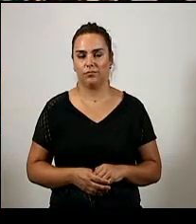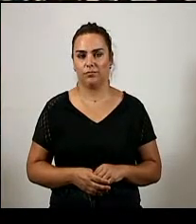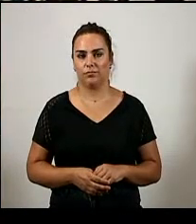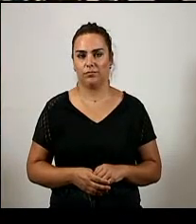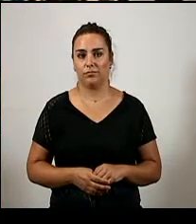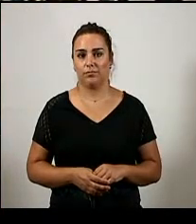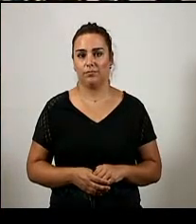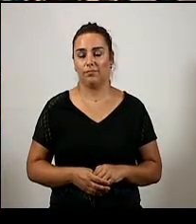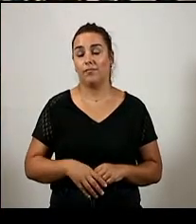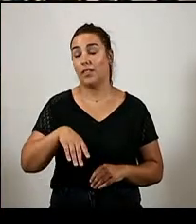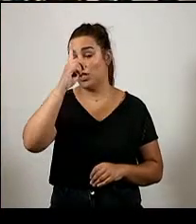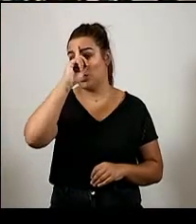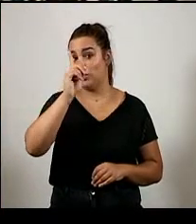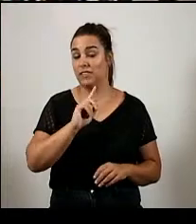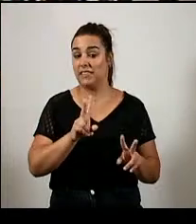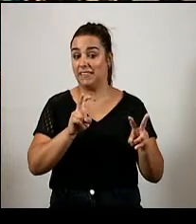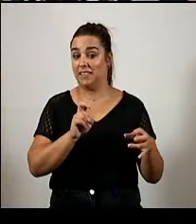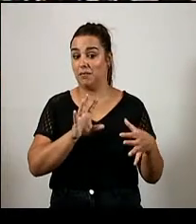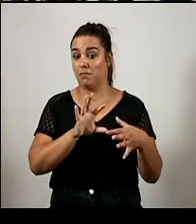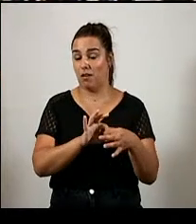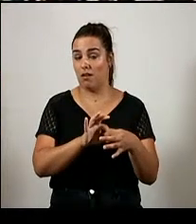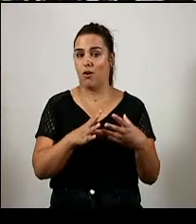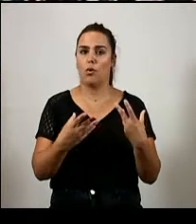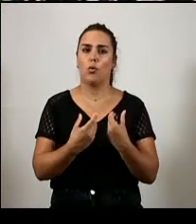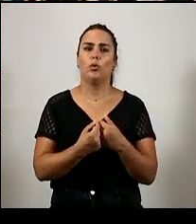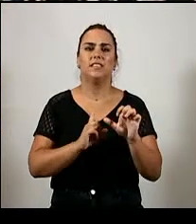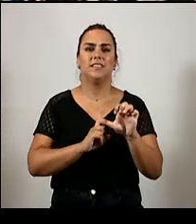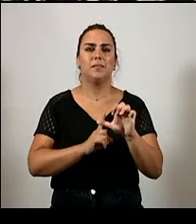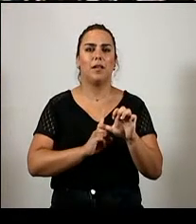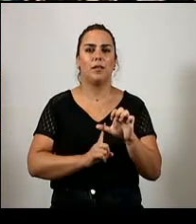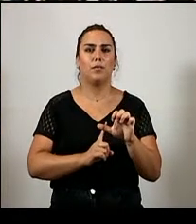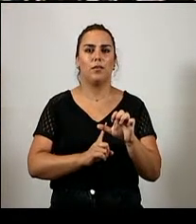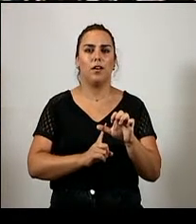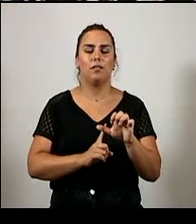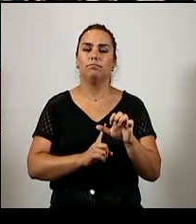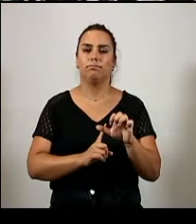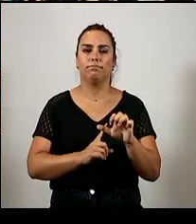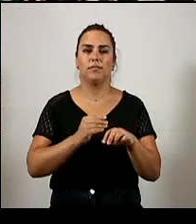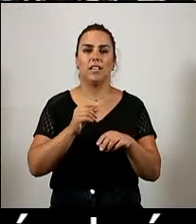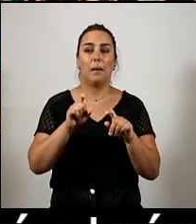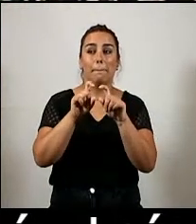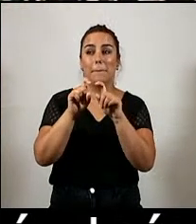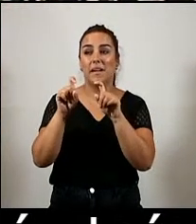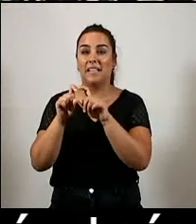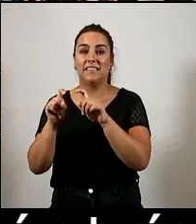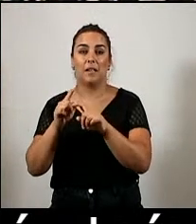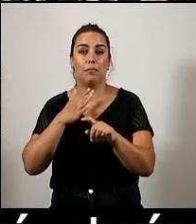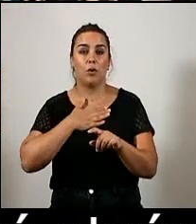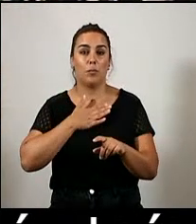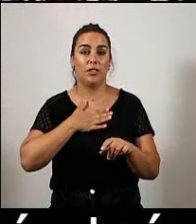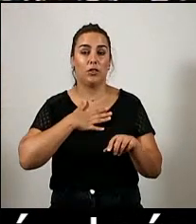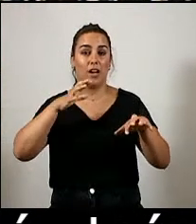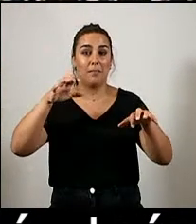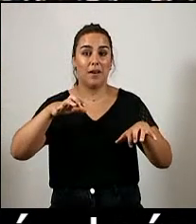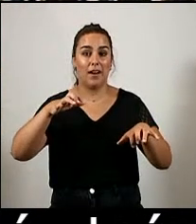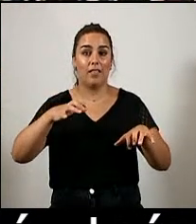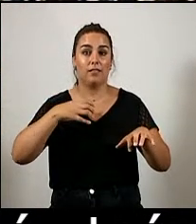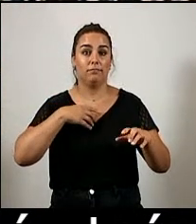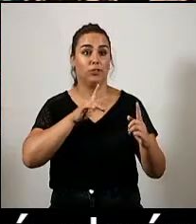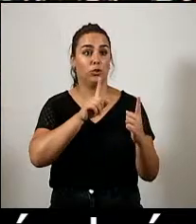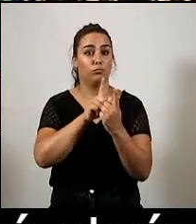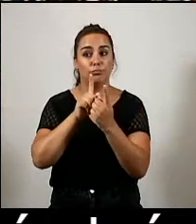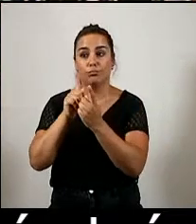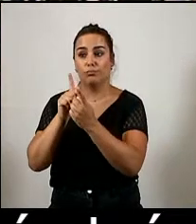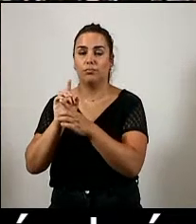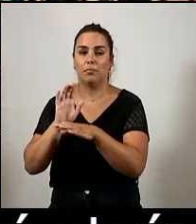No sé si en ese sentido la Junta de Extremadura va a hacer algún frente con las empresas propietarias de Almaraz para presionar